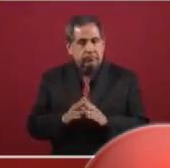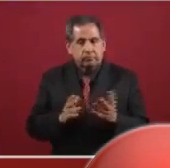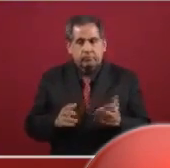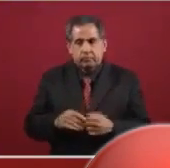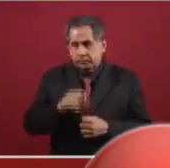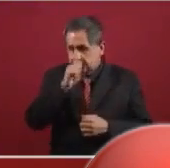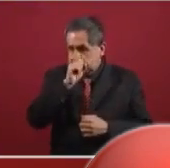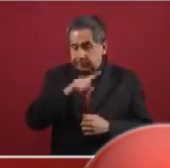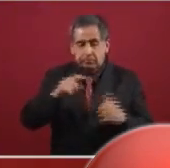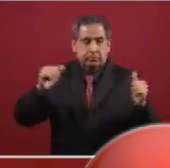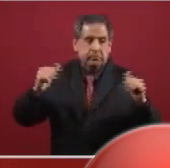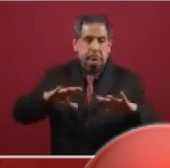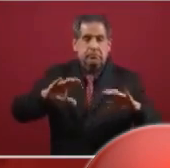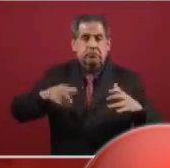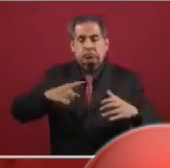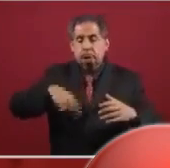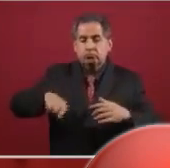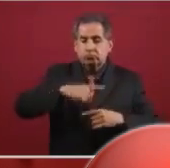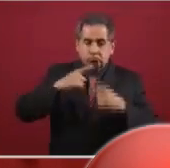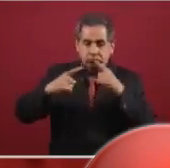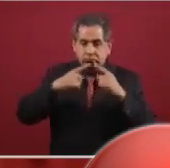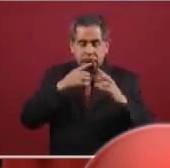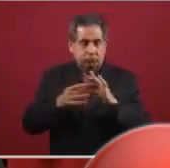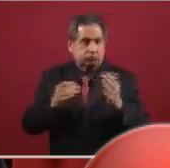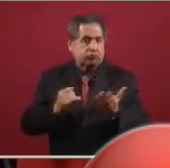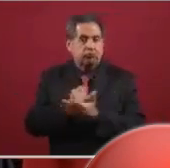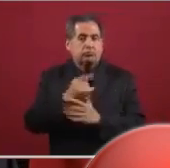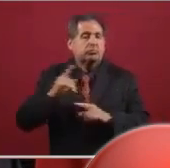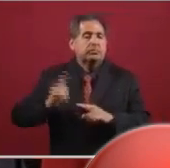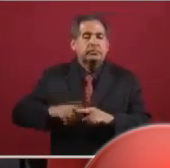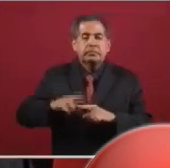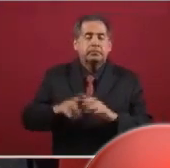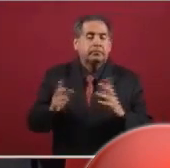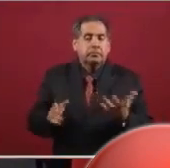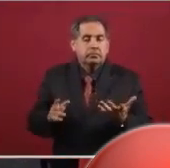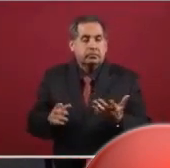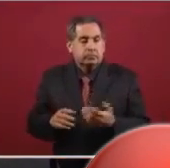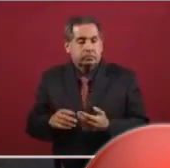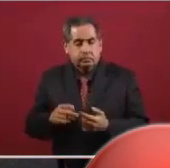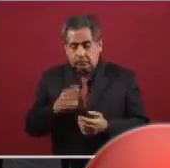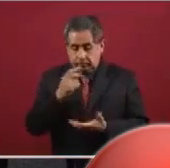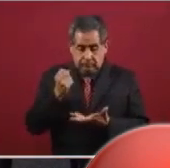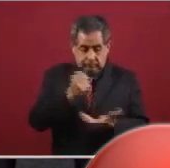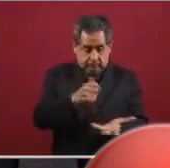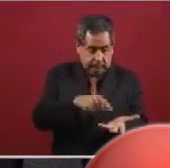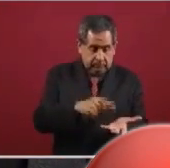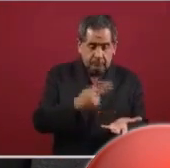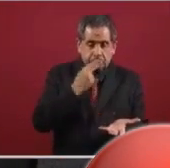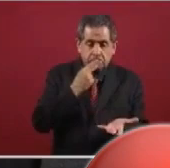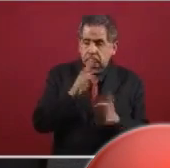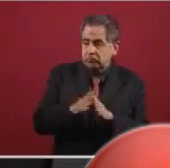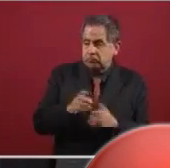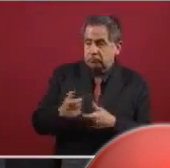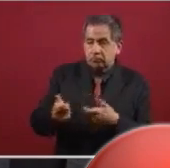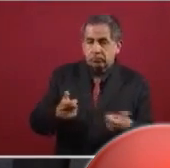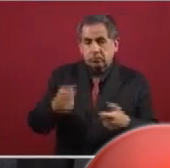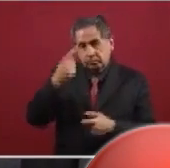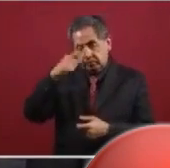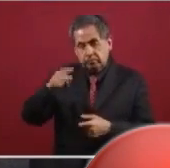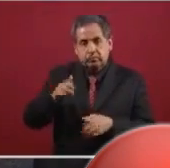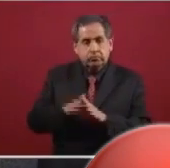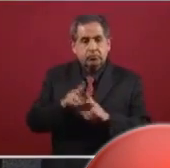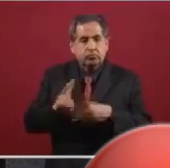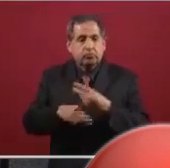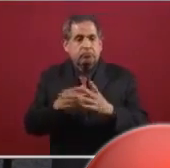y en las asambleas se decida en qué utilizar esos fondos para mantener